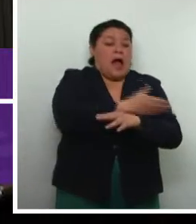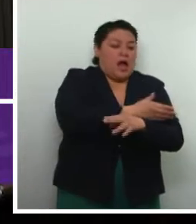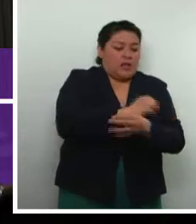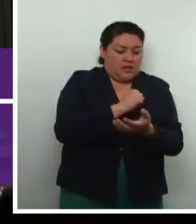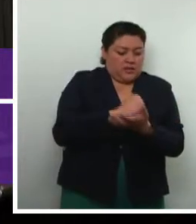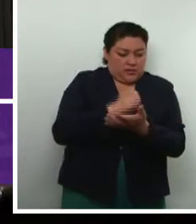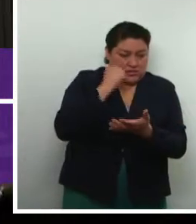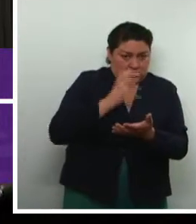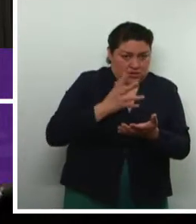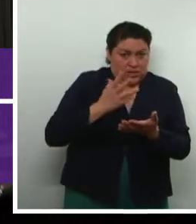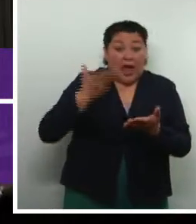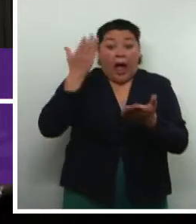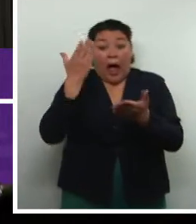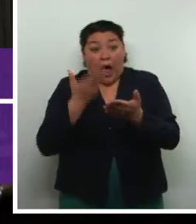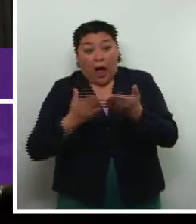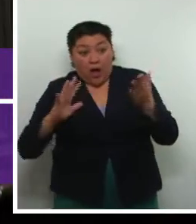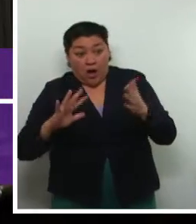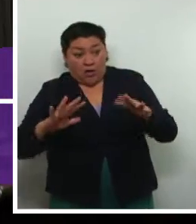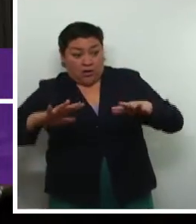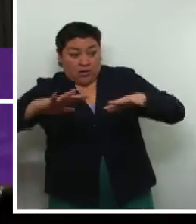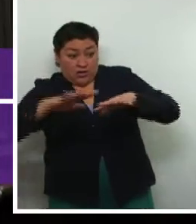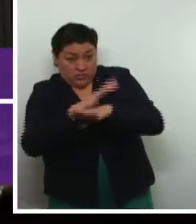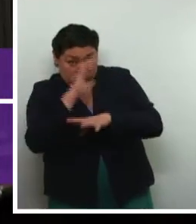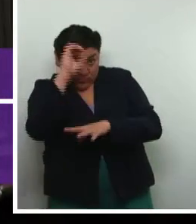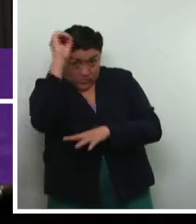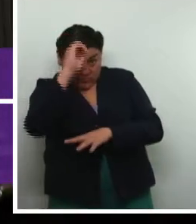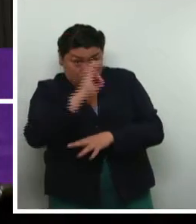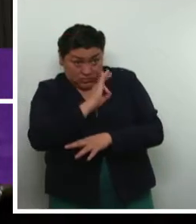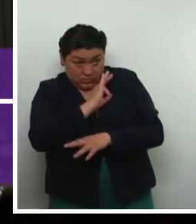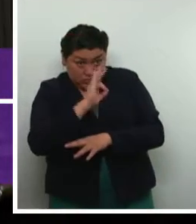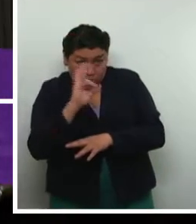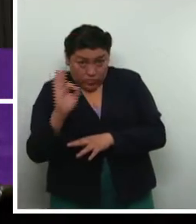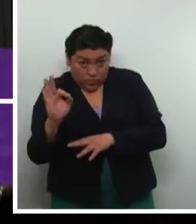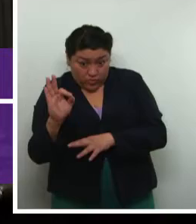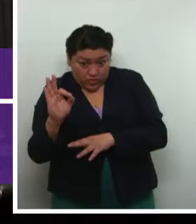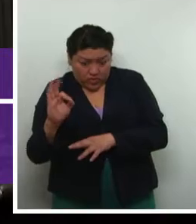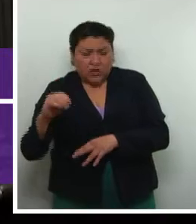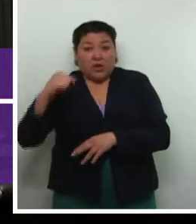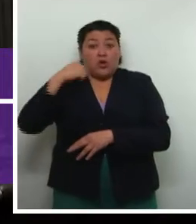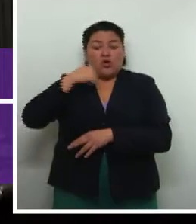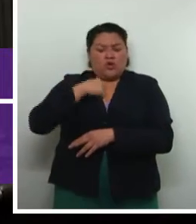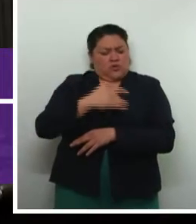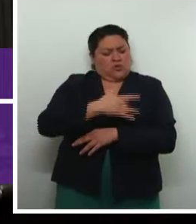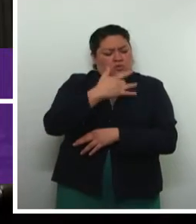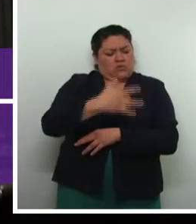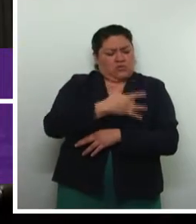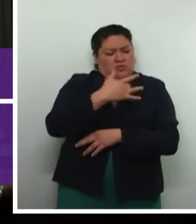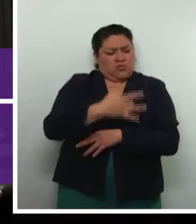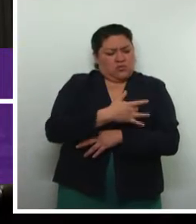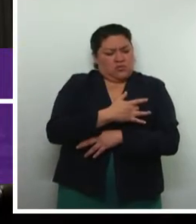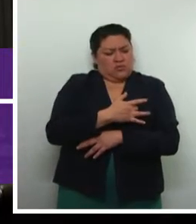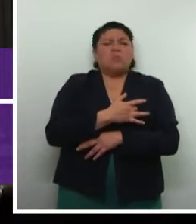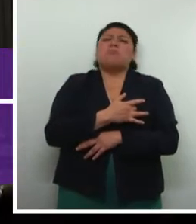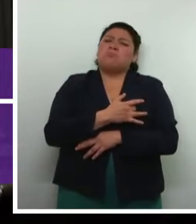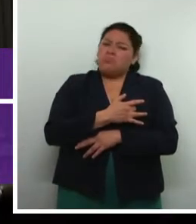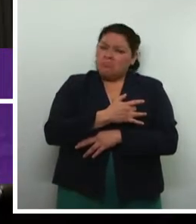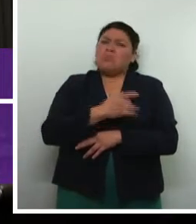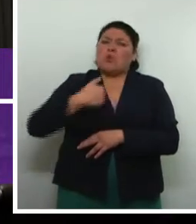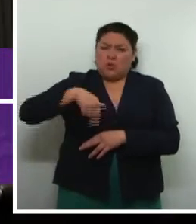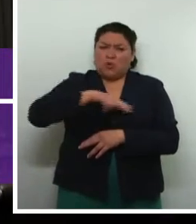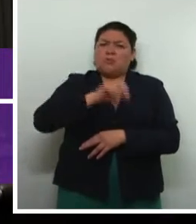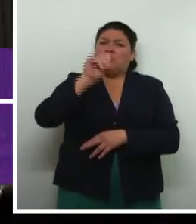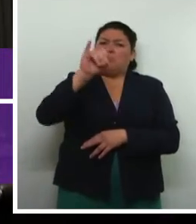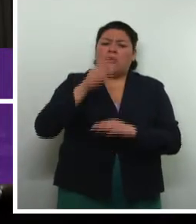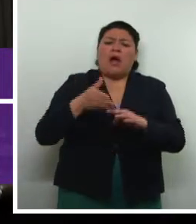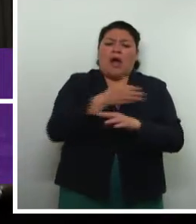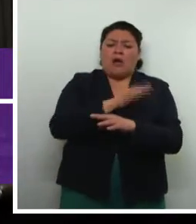decisiones respecto a un mismo asunto. Y lo que entiendo es que al final resolvimos que sí lo